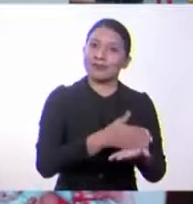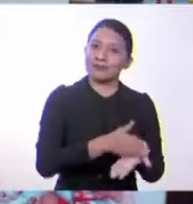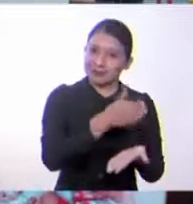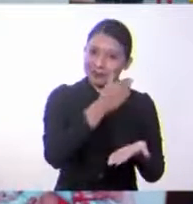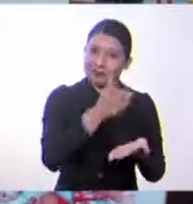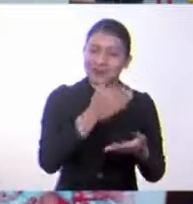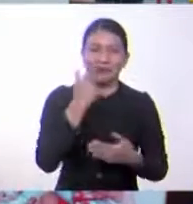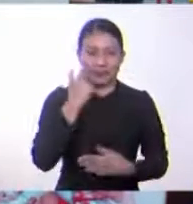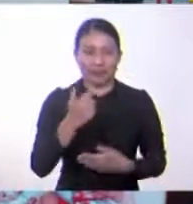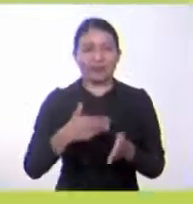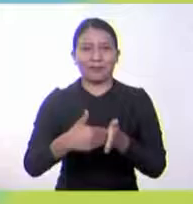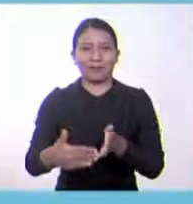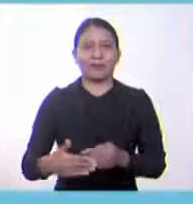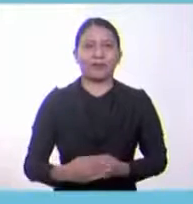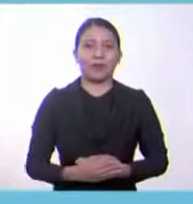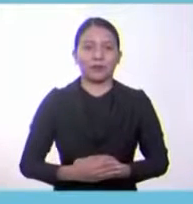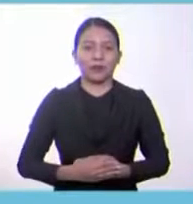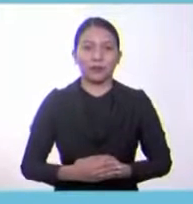empecemos.